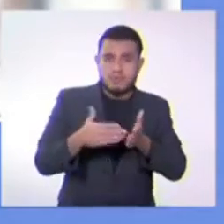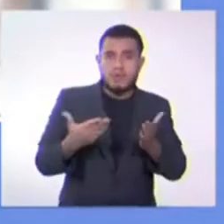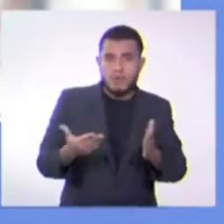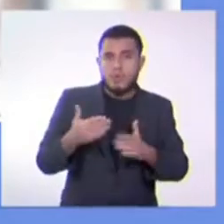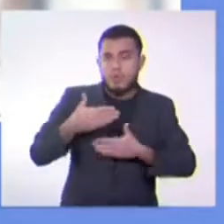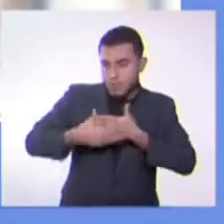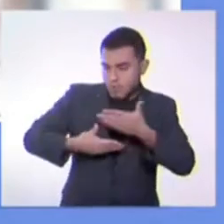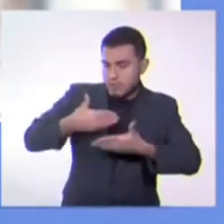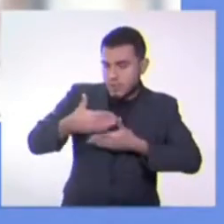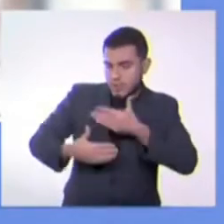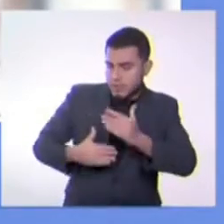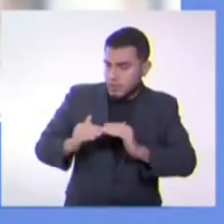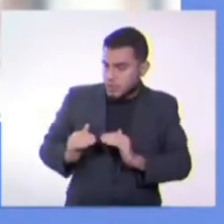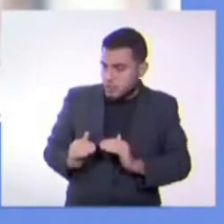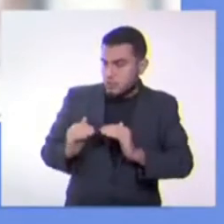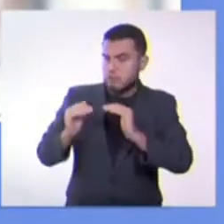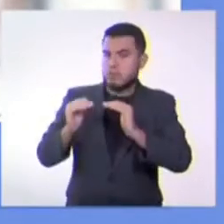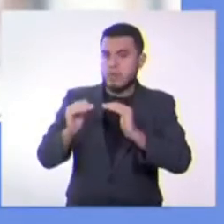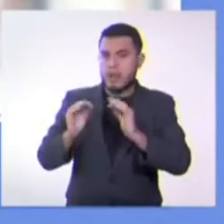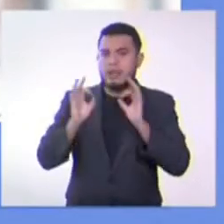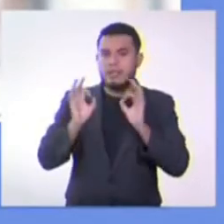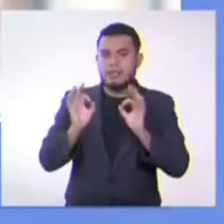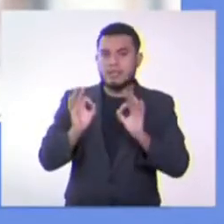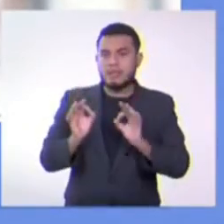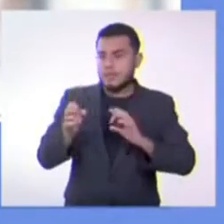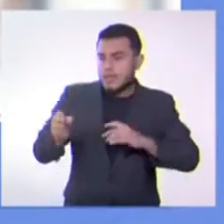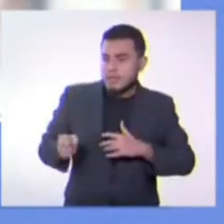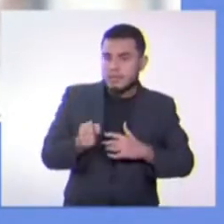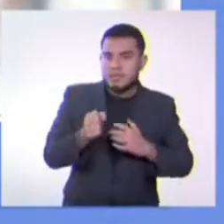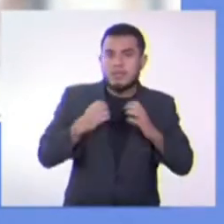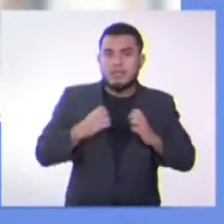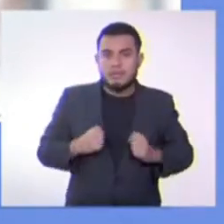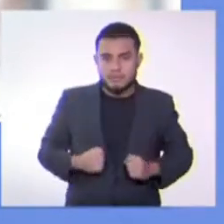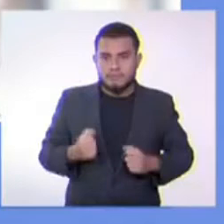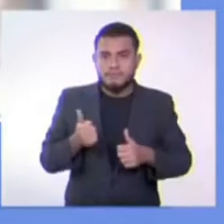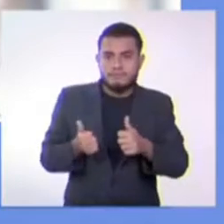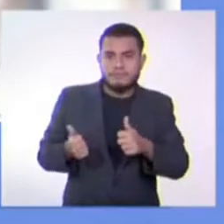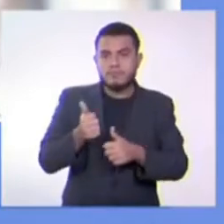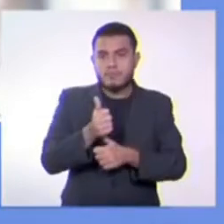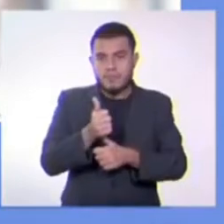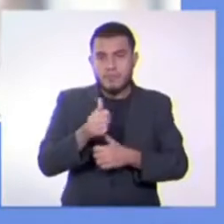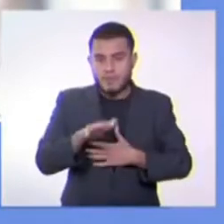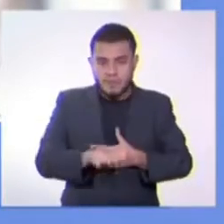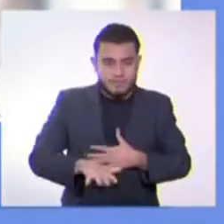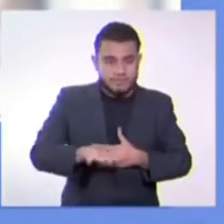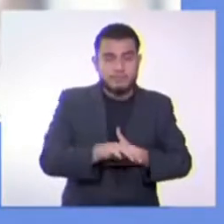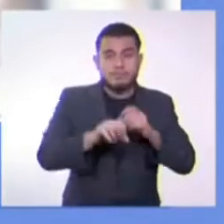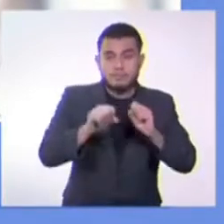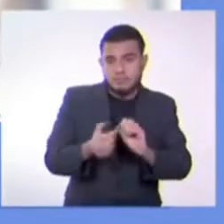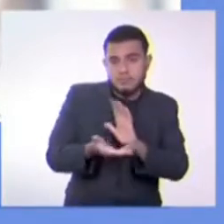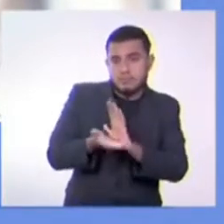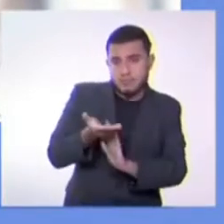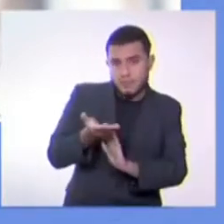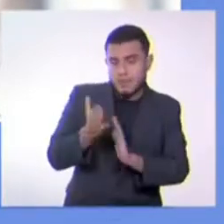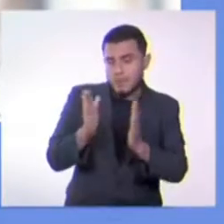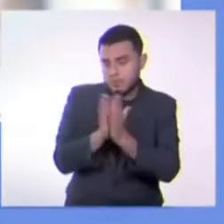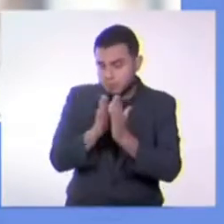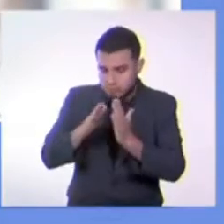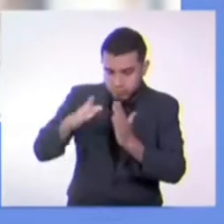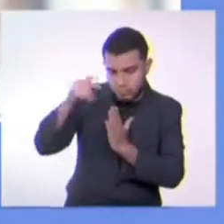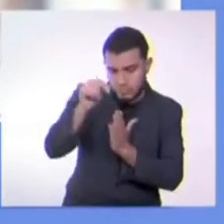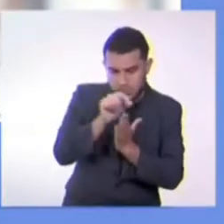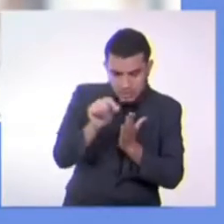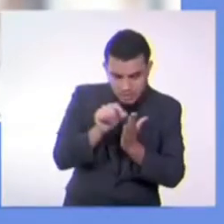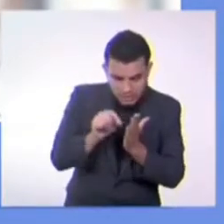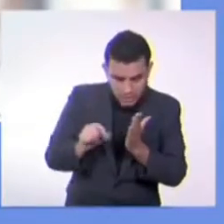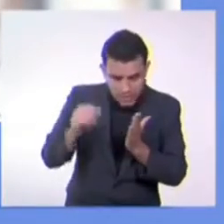paulatino y eventualmente exitoso para imponer su autoridad sobre las élites locales y sacar adelante una agenda nacional. En